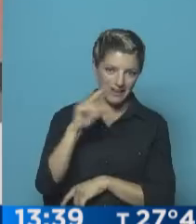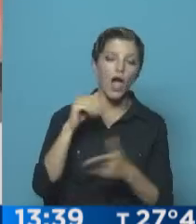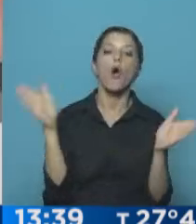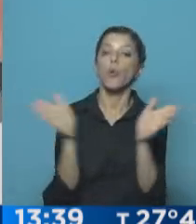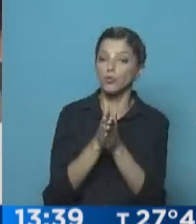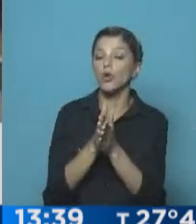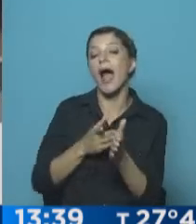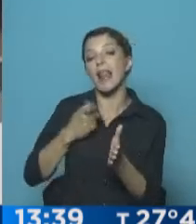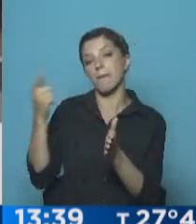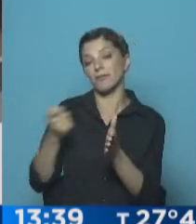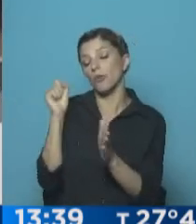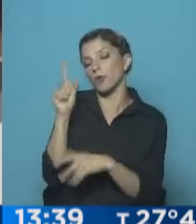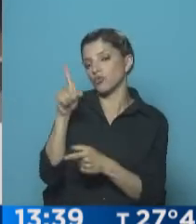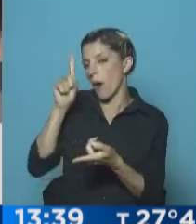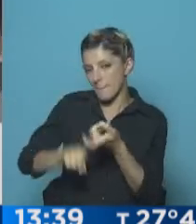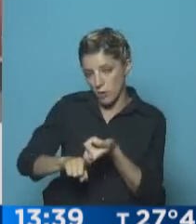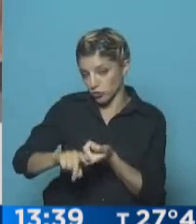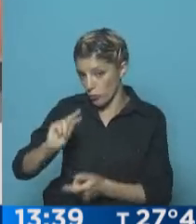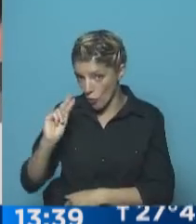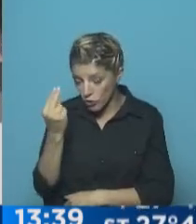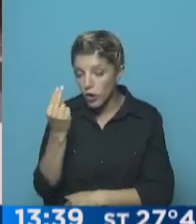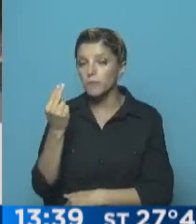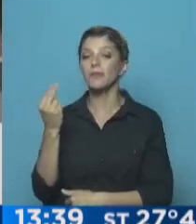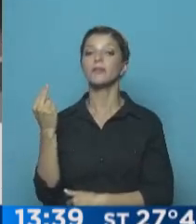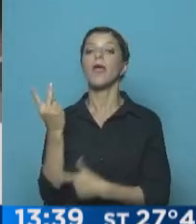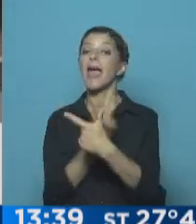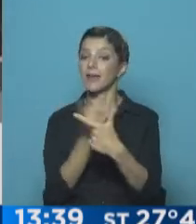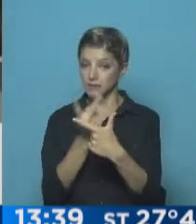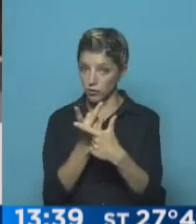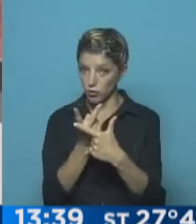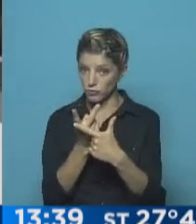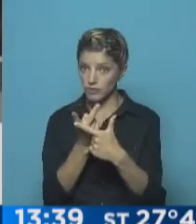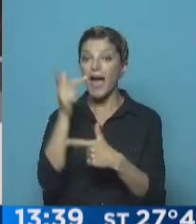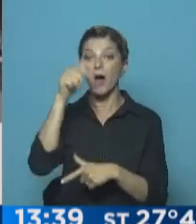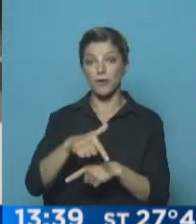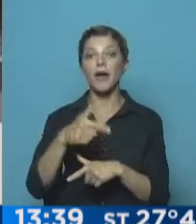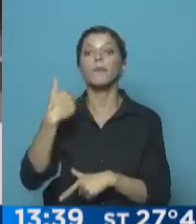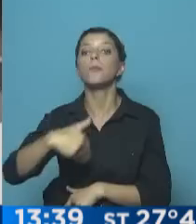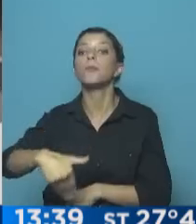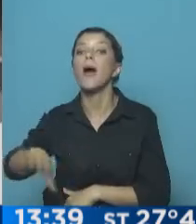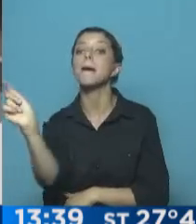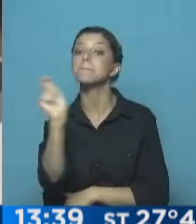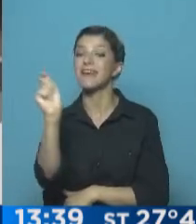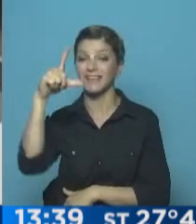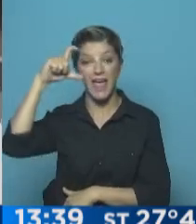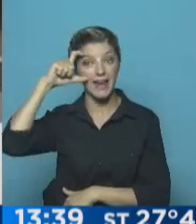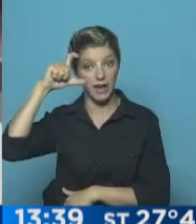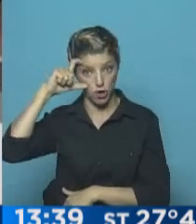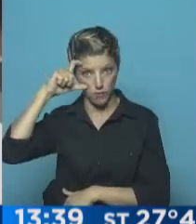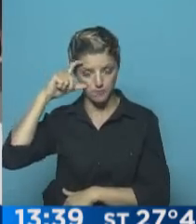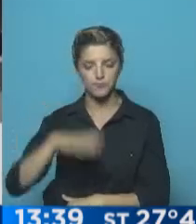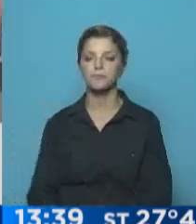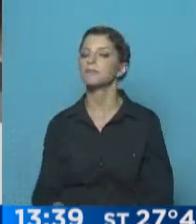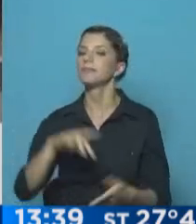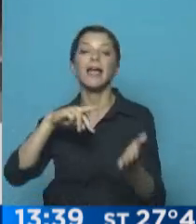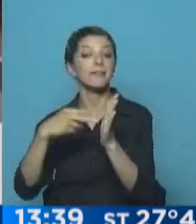por Lamentablemente el fallecimiento de tu mor tu marido esta modificación de la jubilación va a estar en enero es decir en enero vas